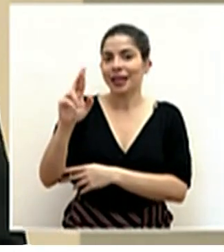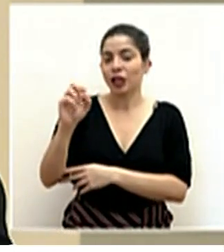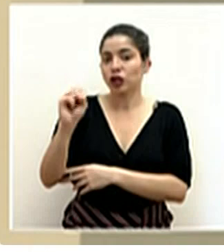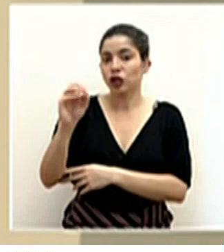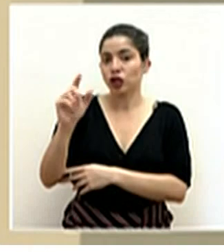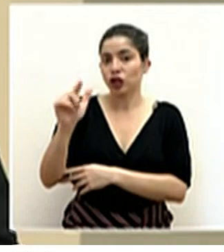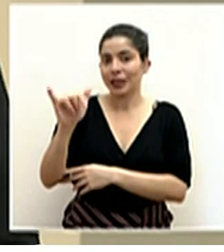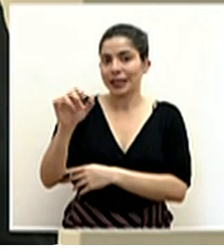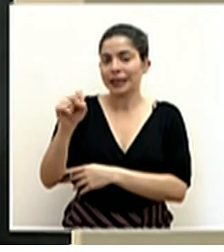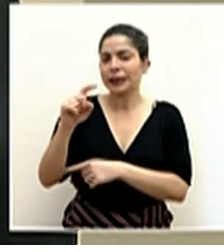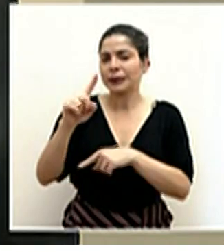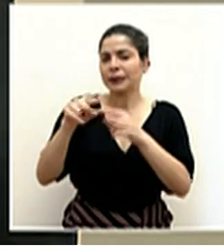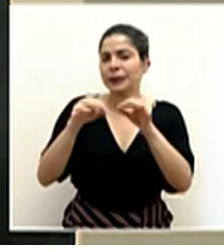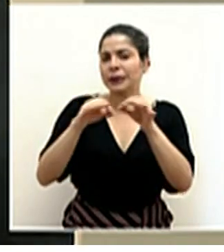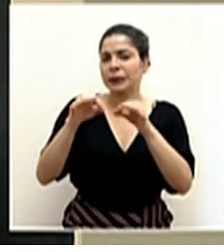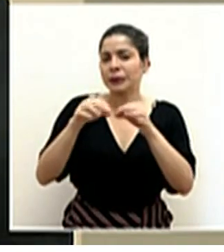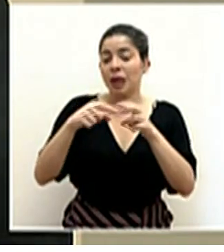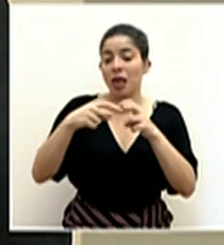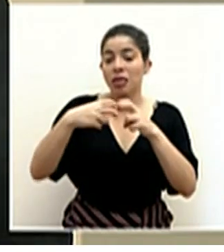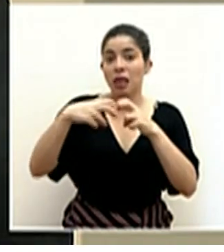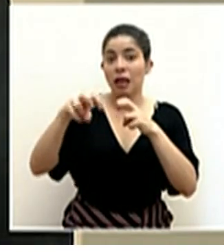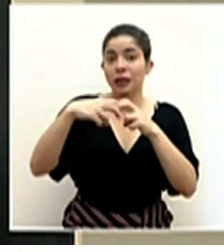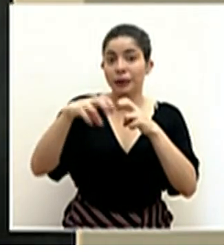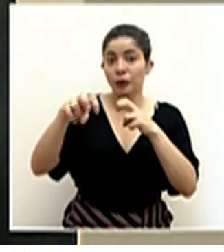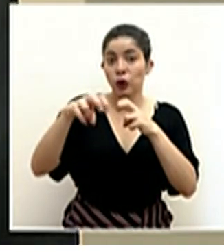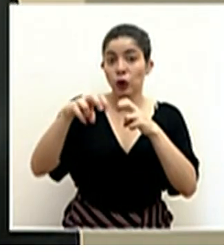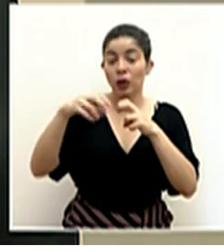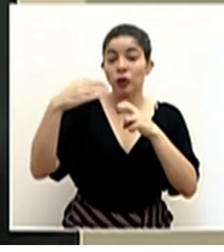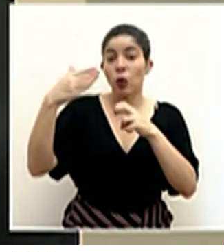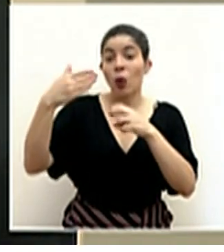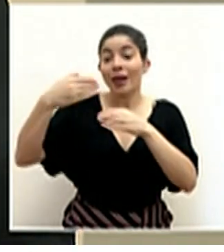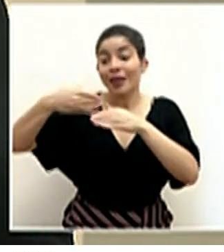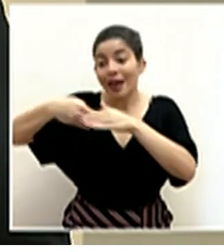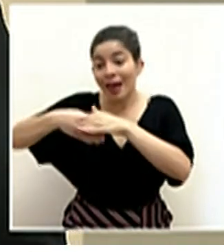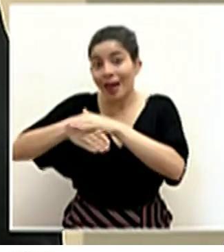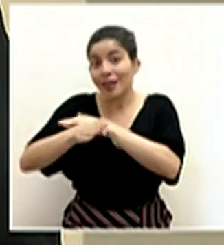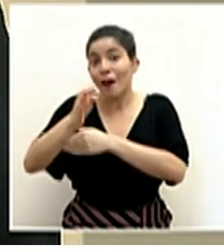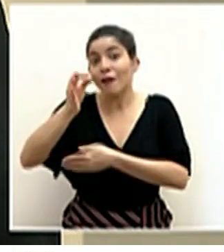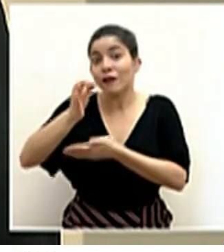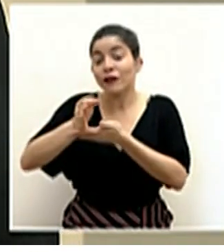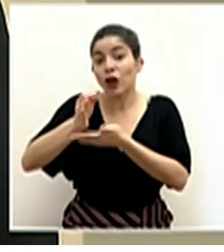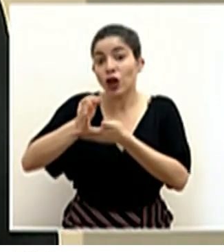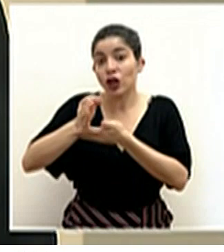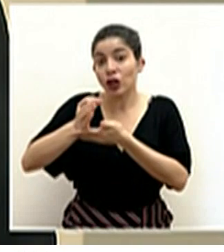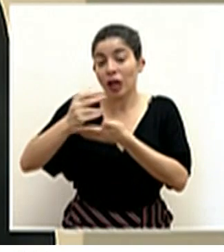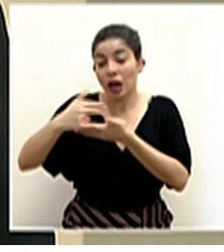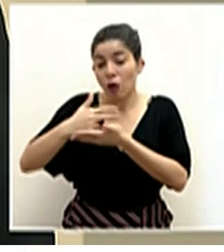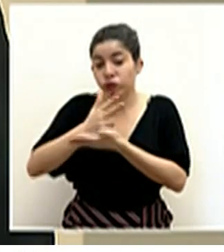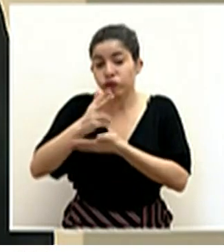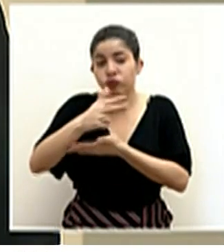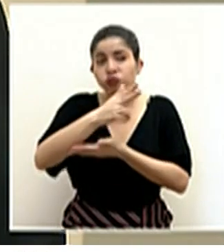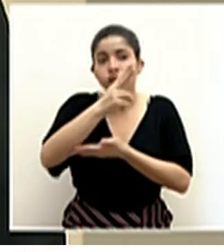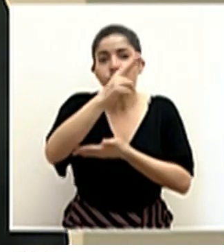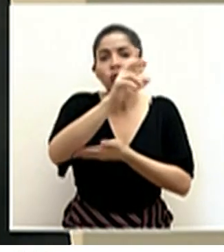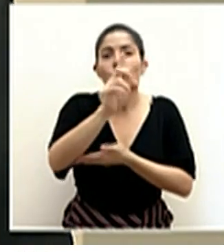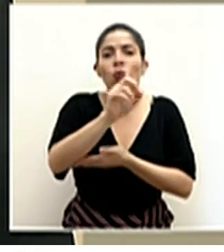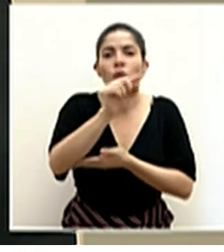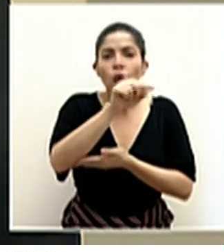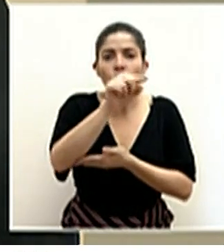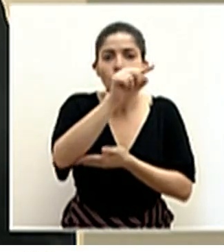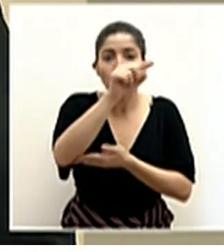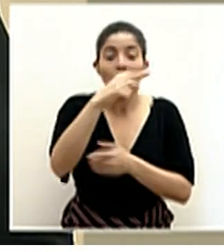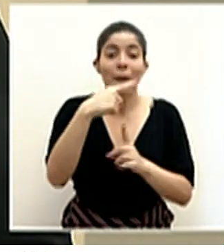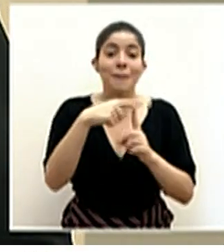detallará el trayecto de los transportistas que ingresen a la zona fronteriza del país y en conjunto con el